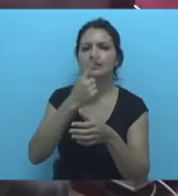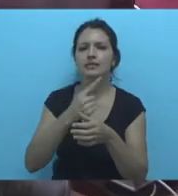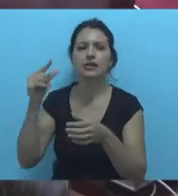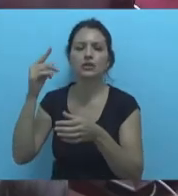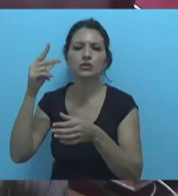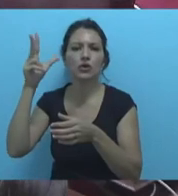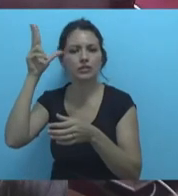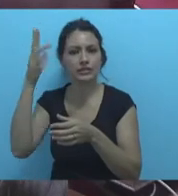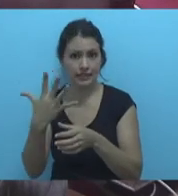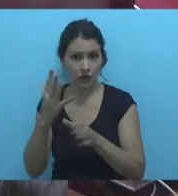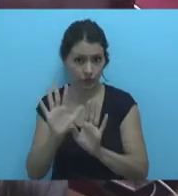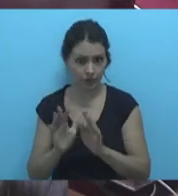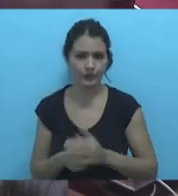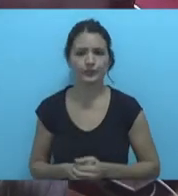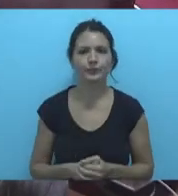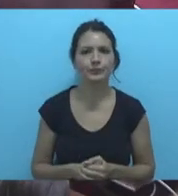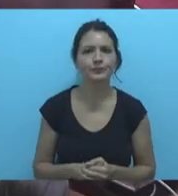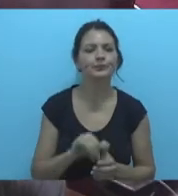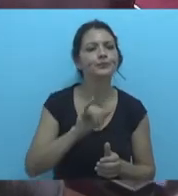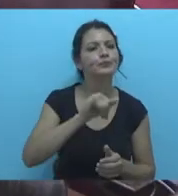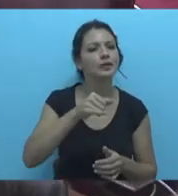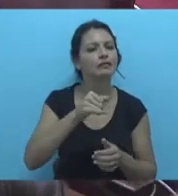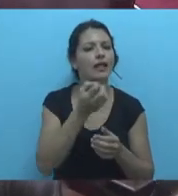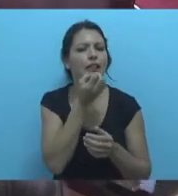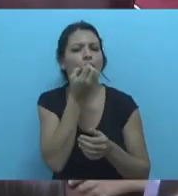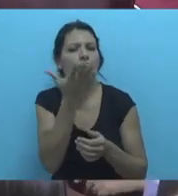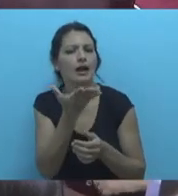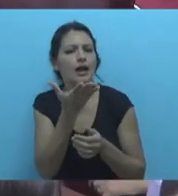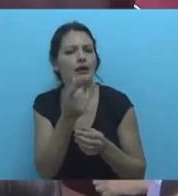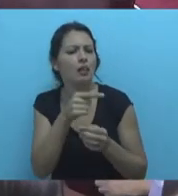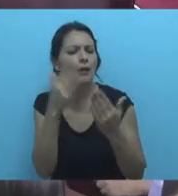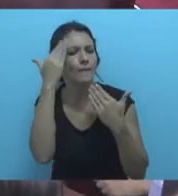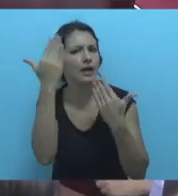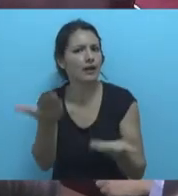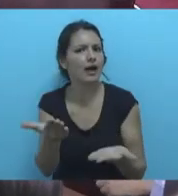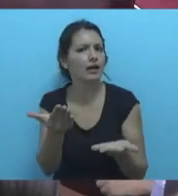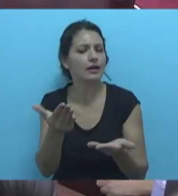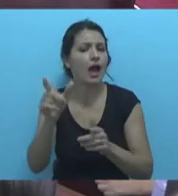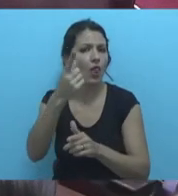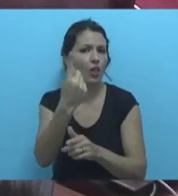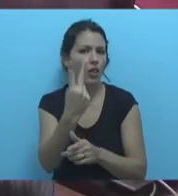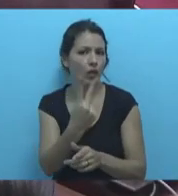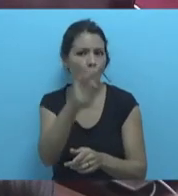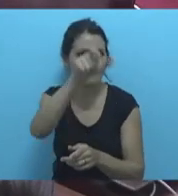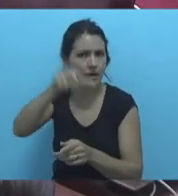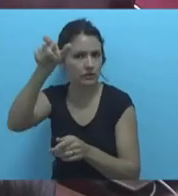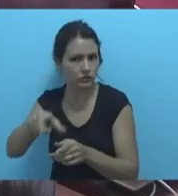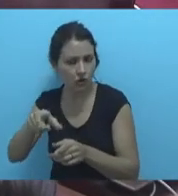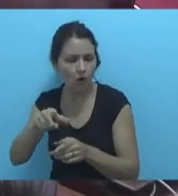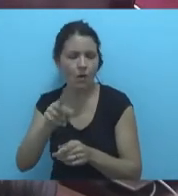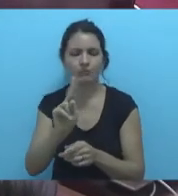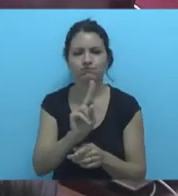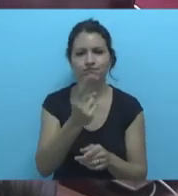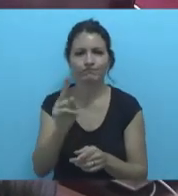Aclaración que también fuera una especie de homenaje a estas enormes personalidades que se fueron en estos días.